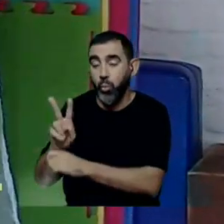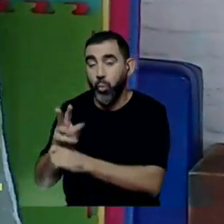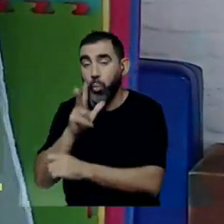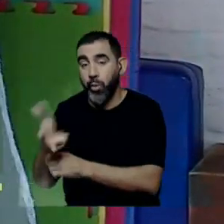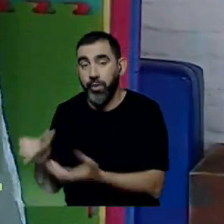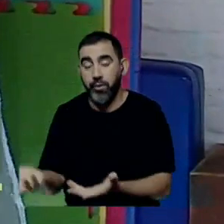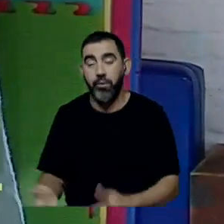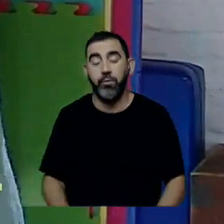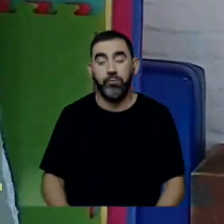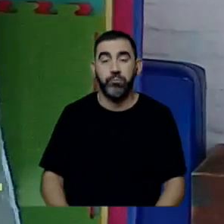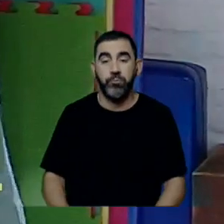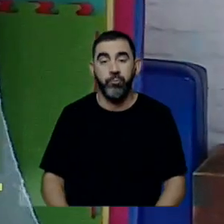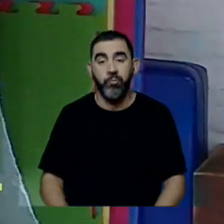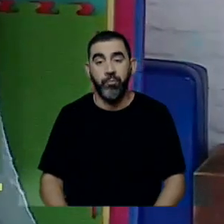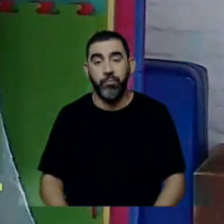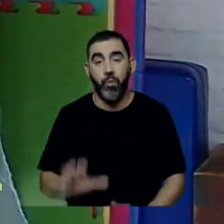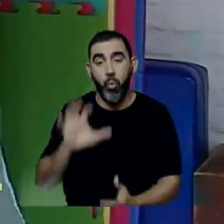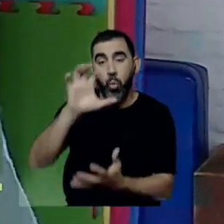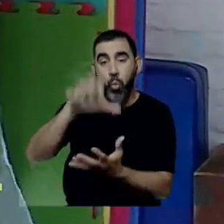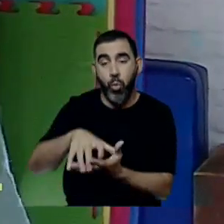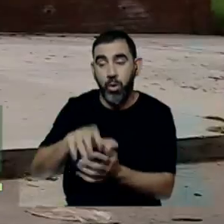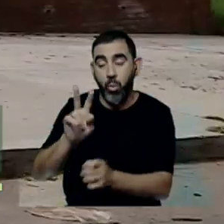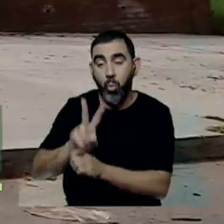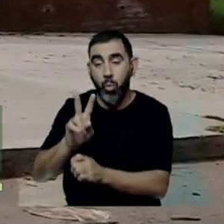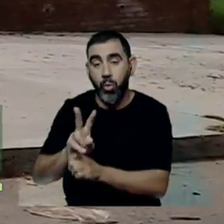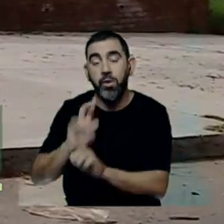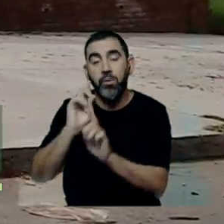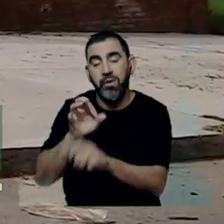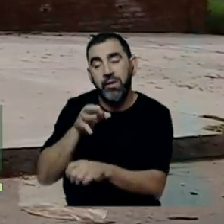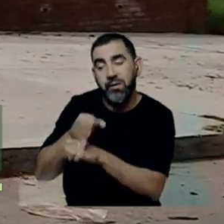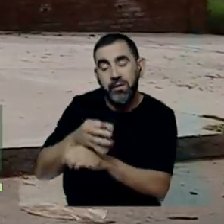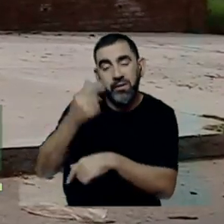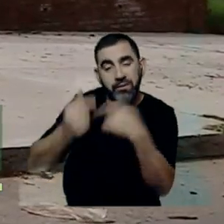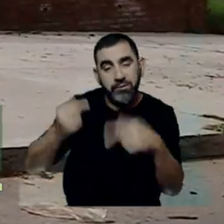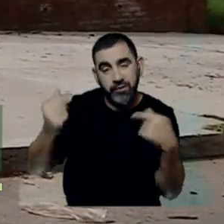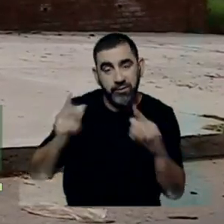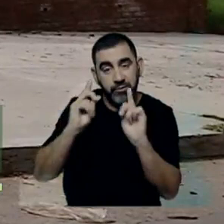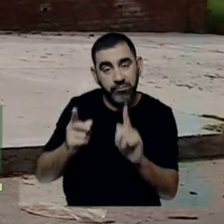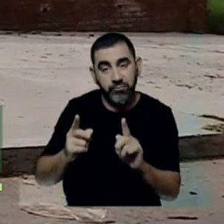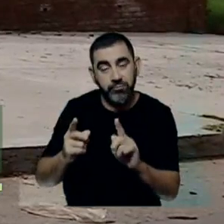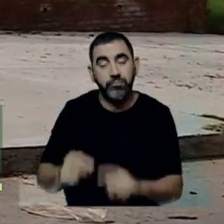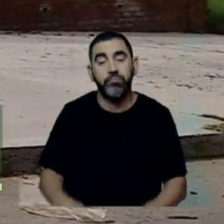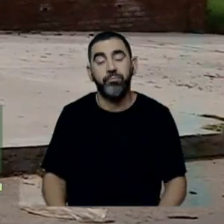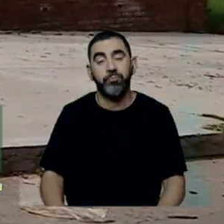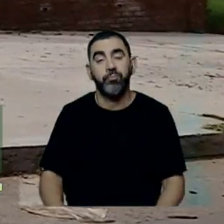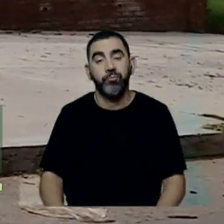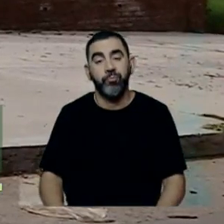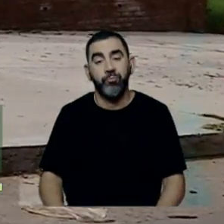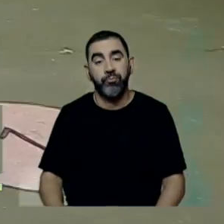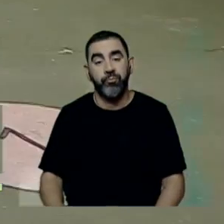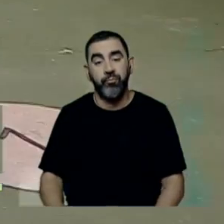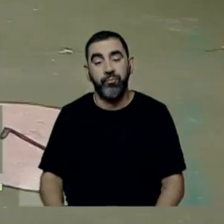algo los cuide, un centro donde además de cuidarlos, siempre les enseñan algo y están contenidos los niños.